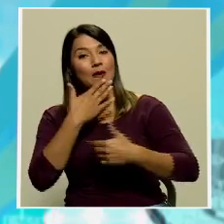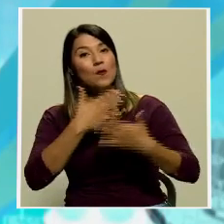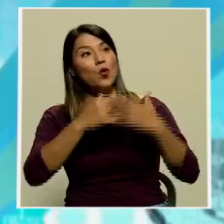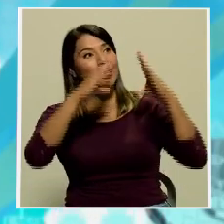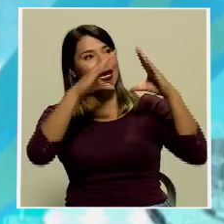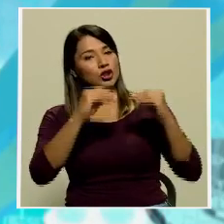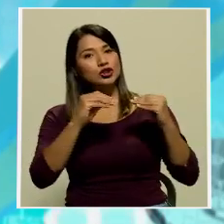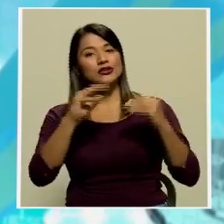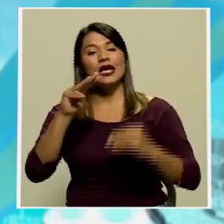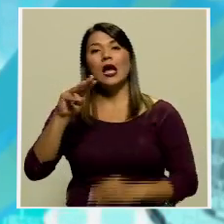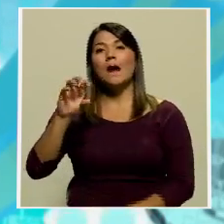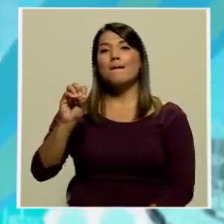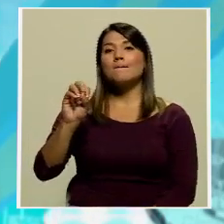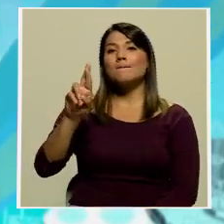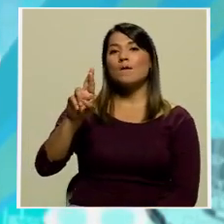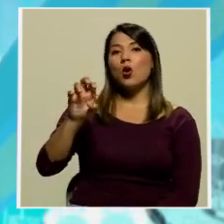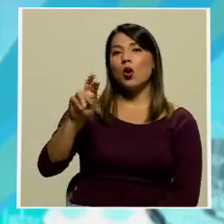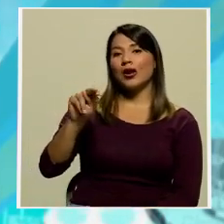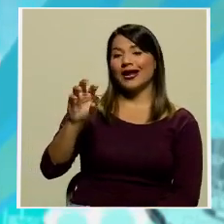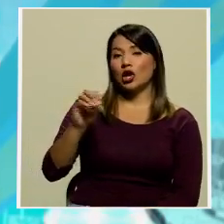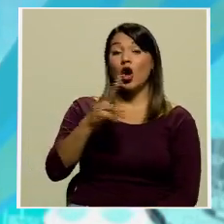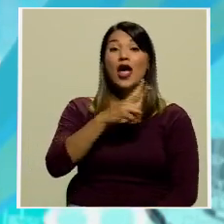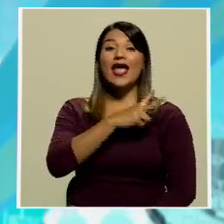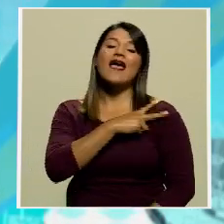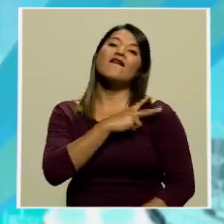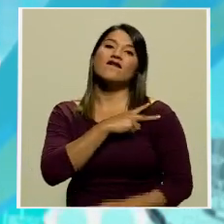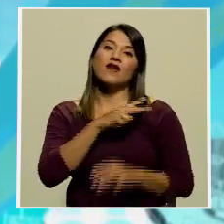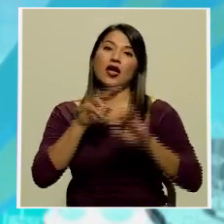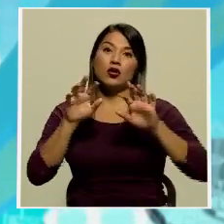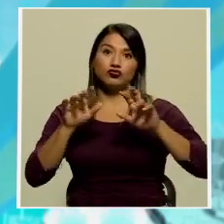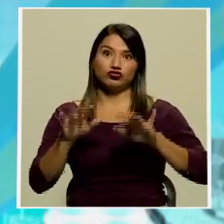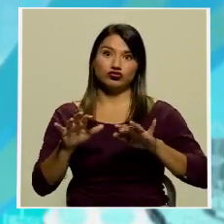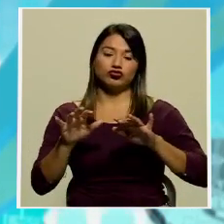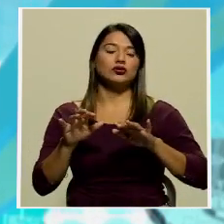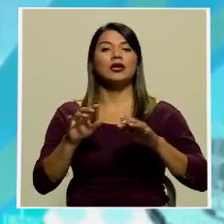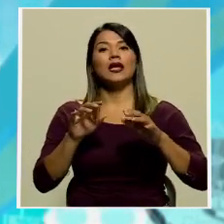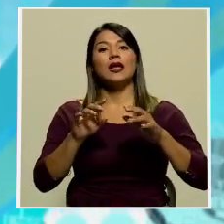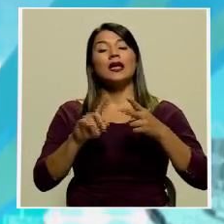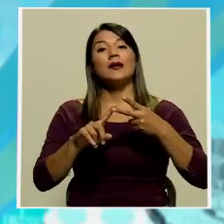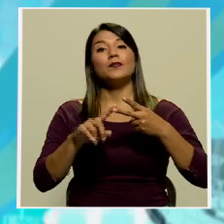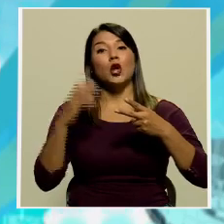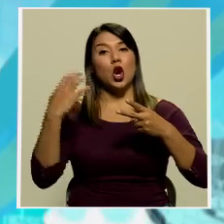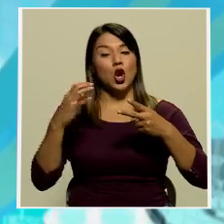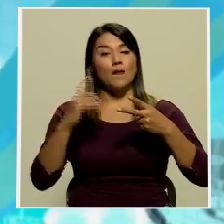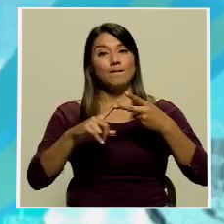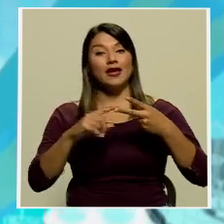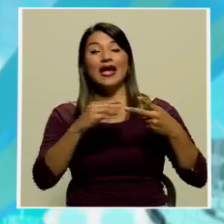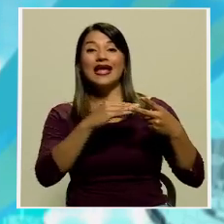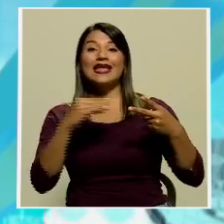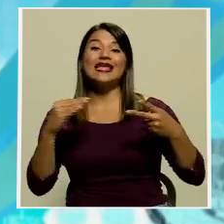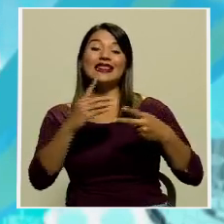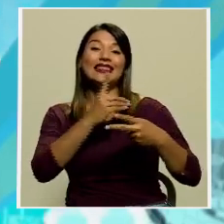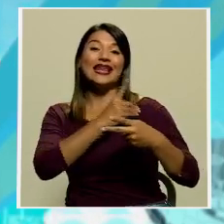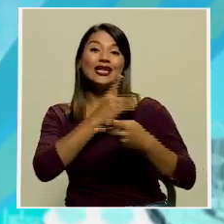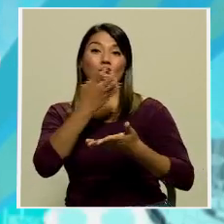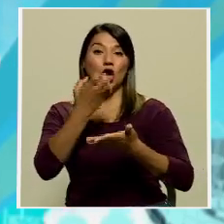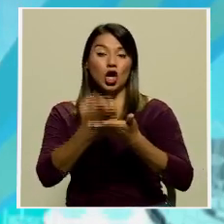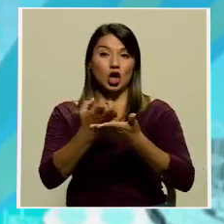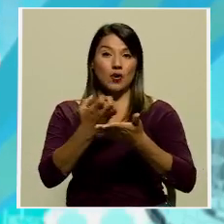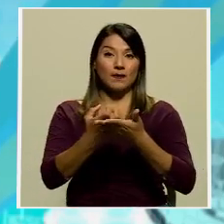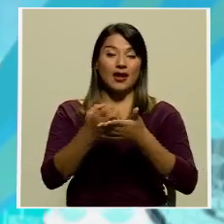jefe de redacción de la revista Dinero en Colombia, y para Martín Canenguícer, editor de economía del